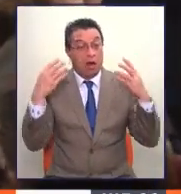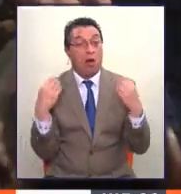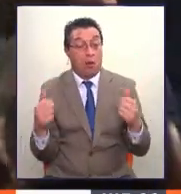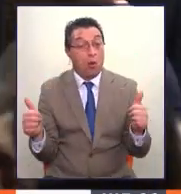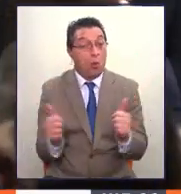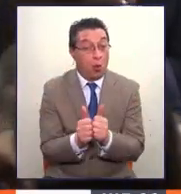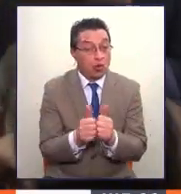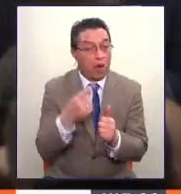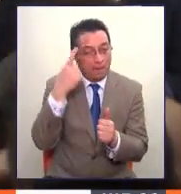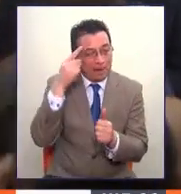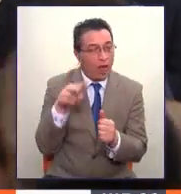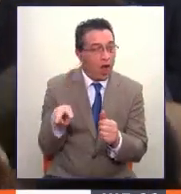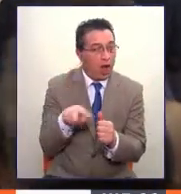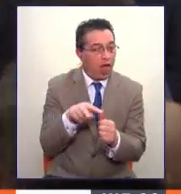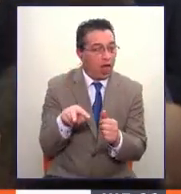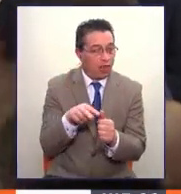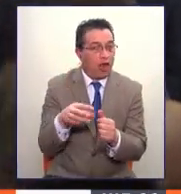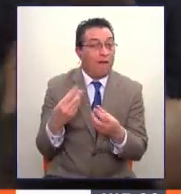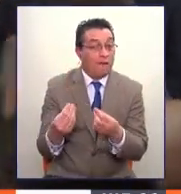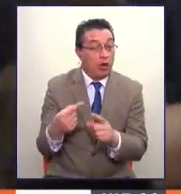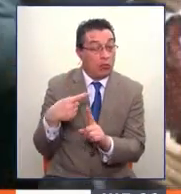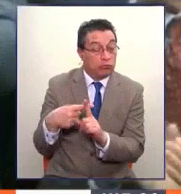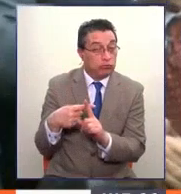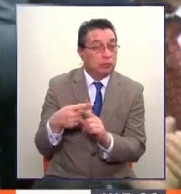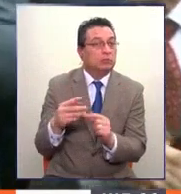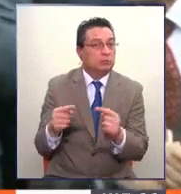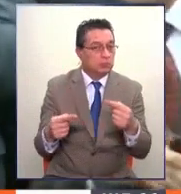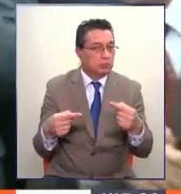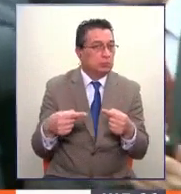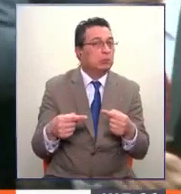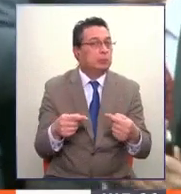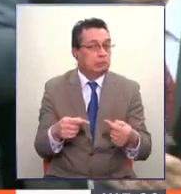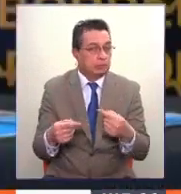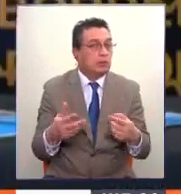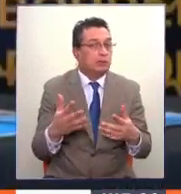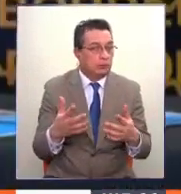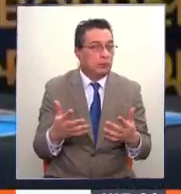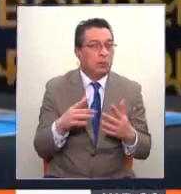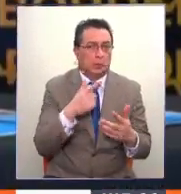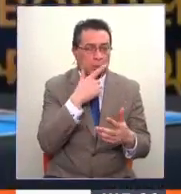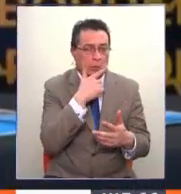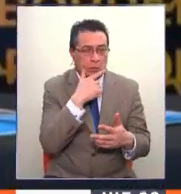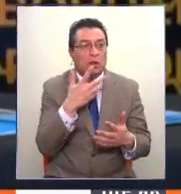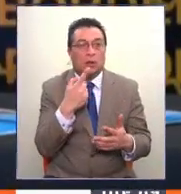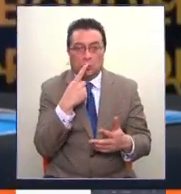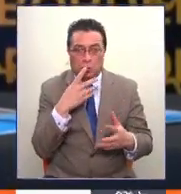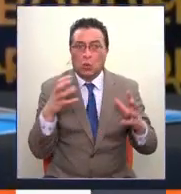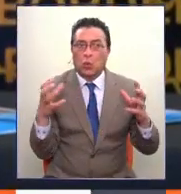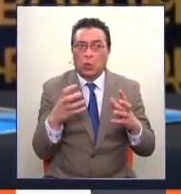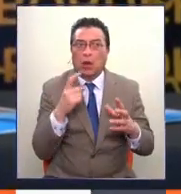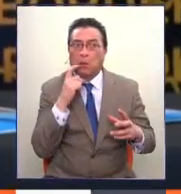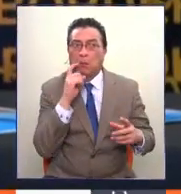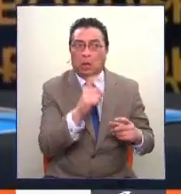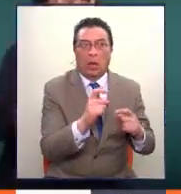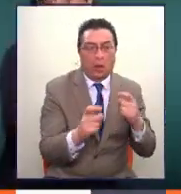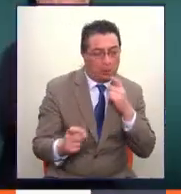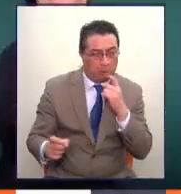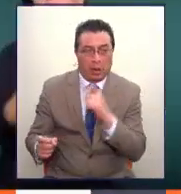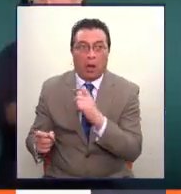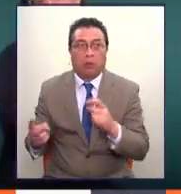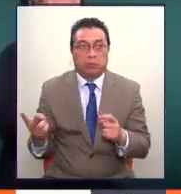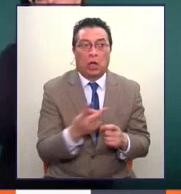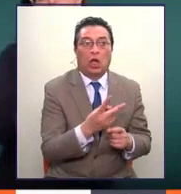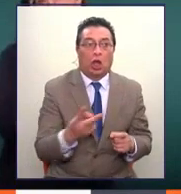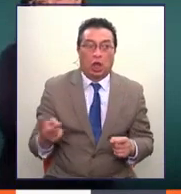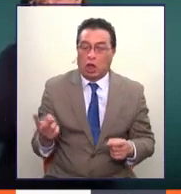sus recientes buenas relaciones han generado suspicacia, especialmente por las duras declaraciones que han cruzado los líderes de ambos